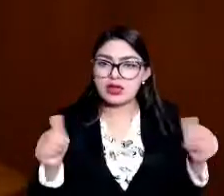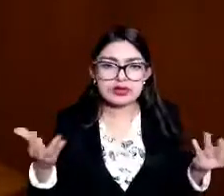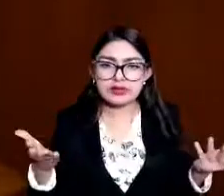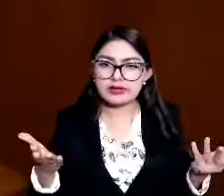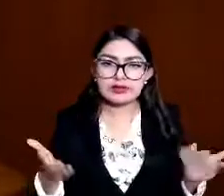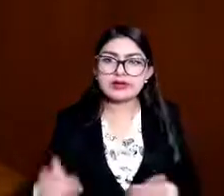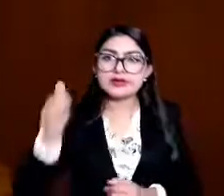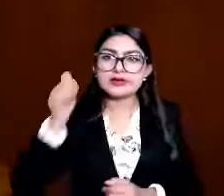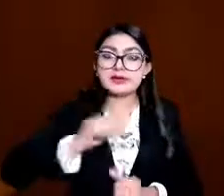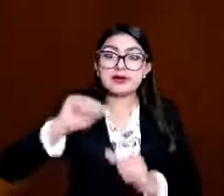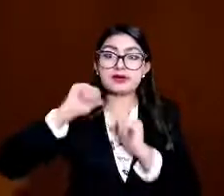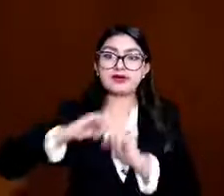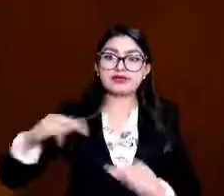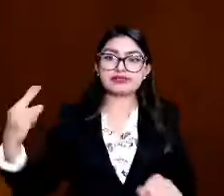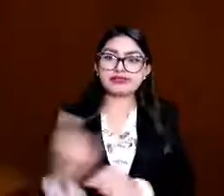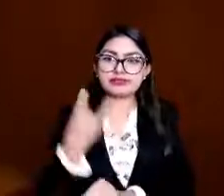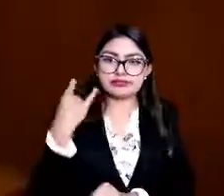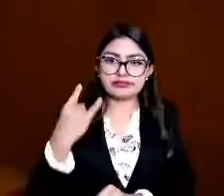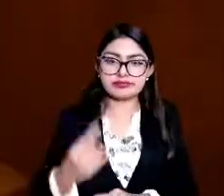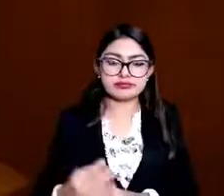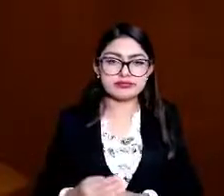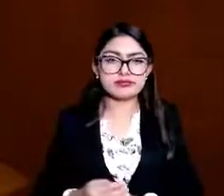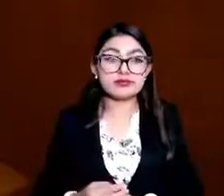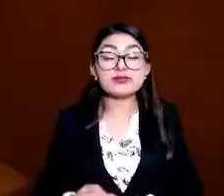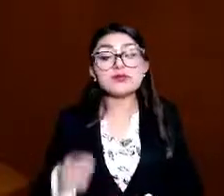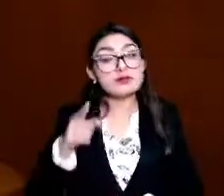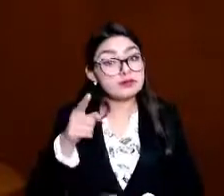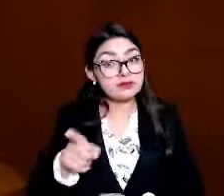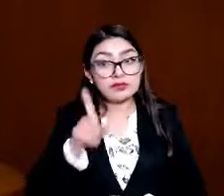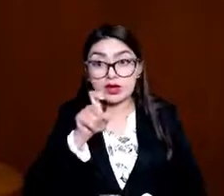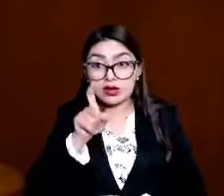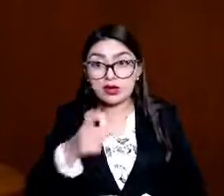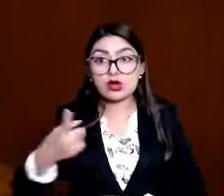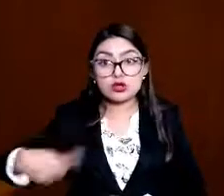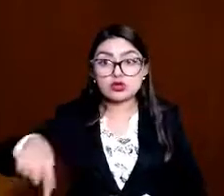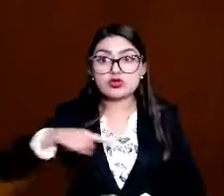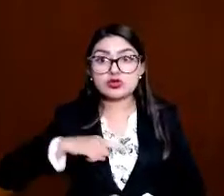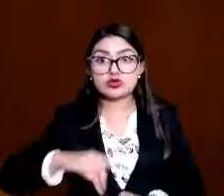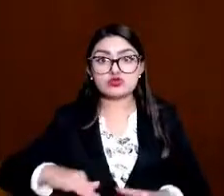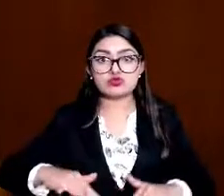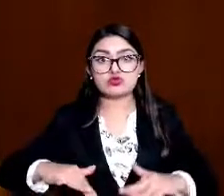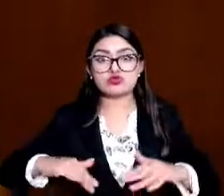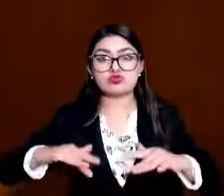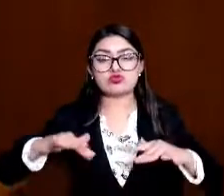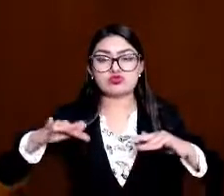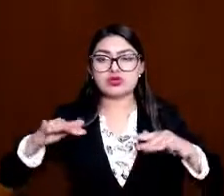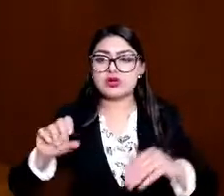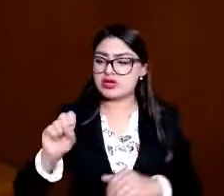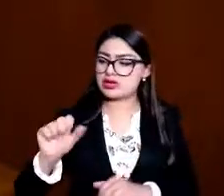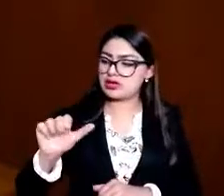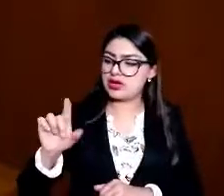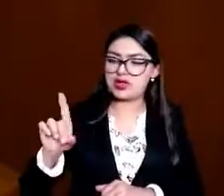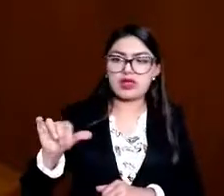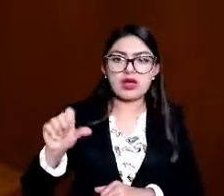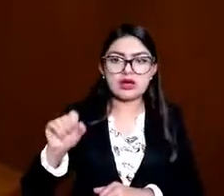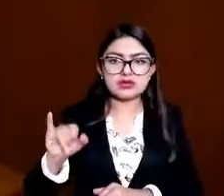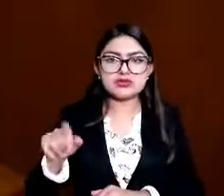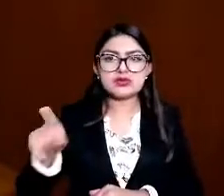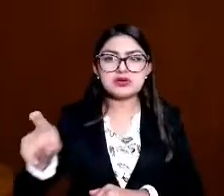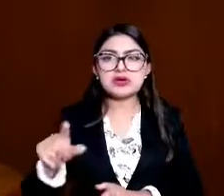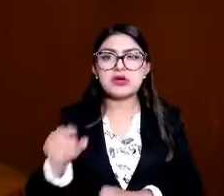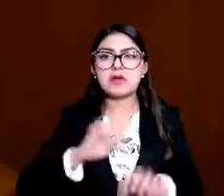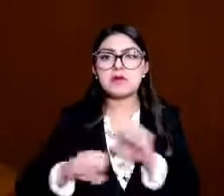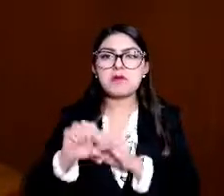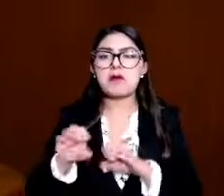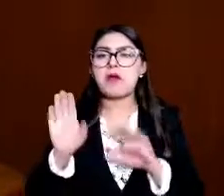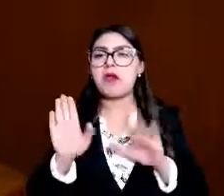las autoridades. El agua la tenemos hasta el cuello, Sadasi no se hace responsable. Fue hasta